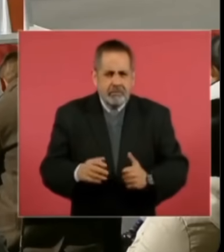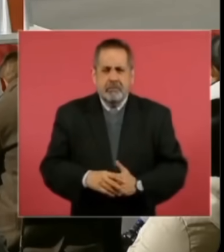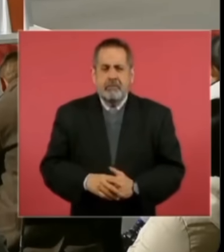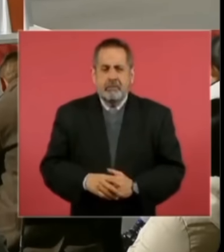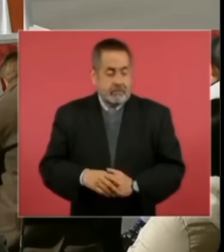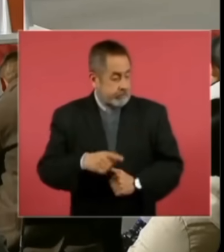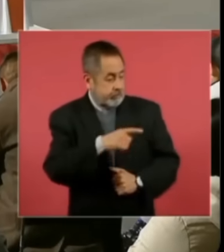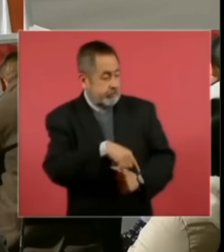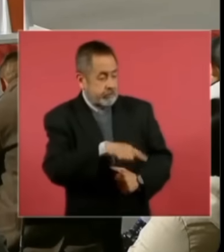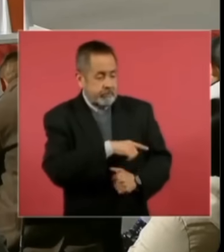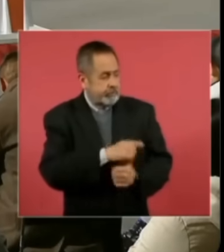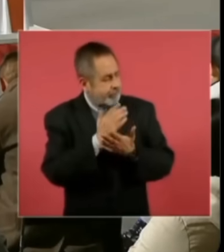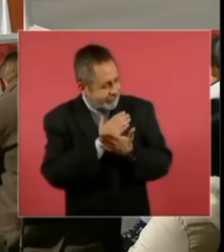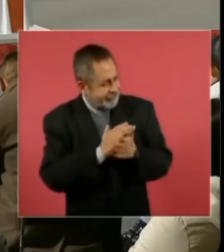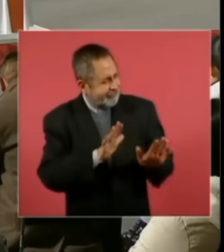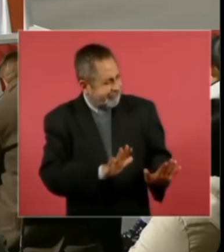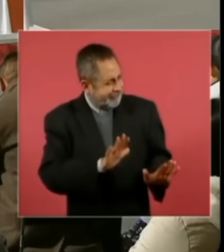el enojo